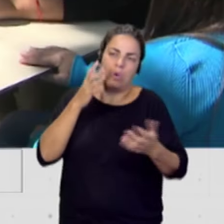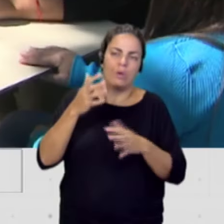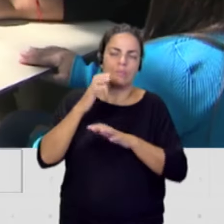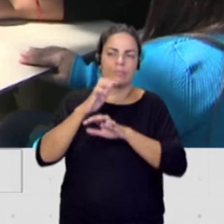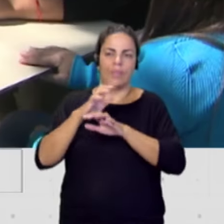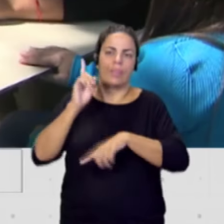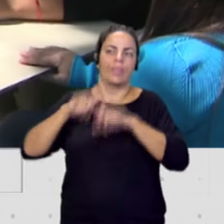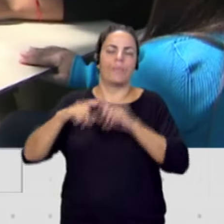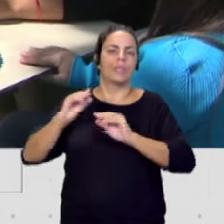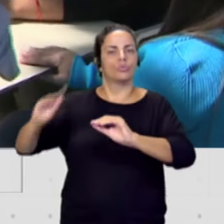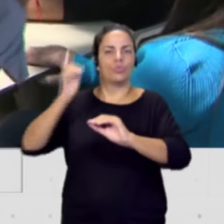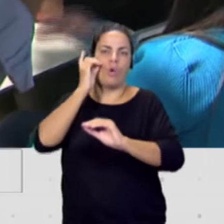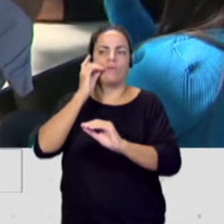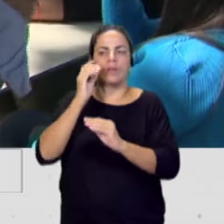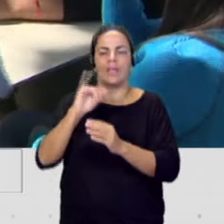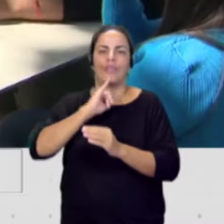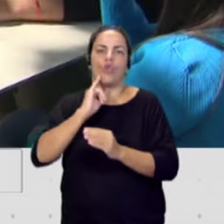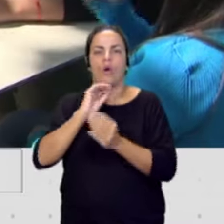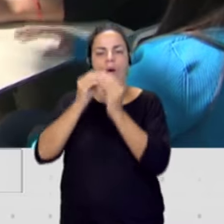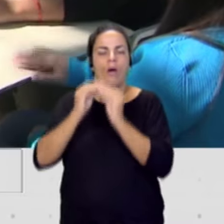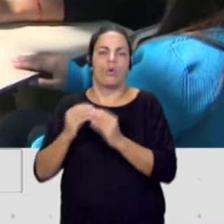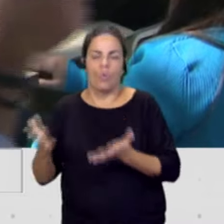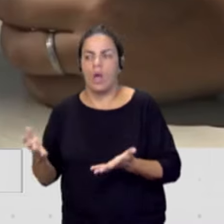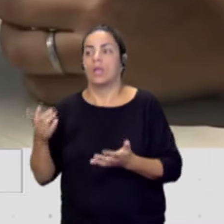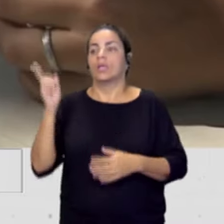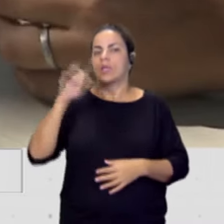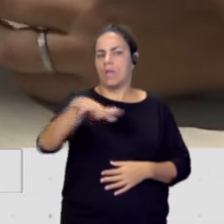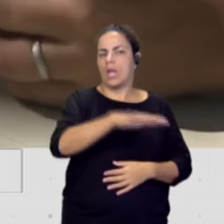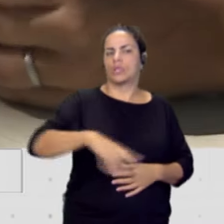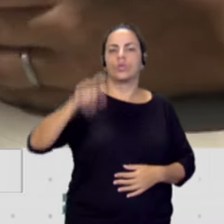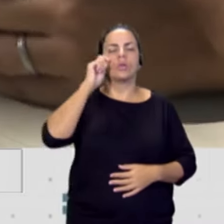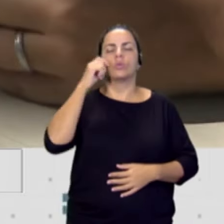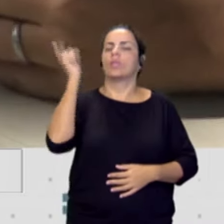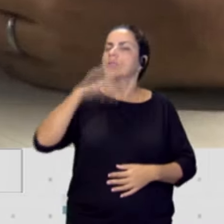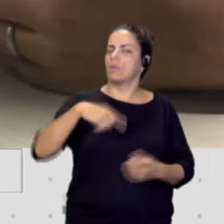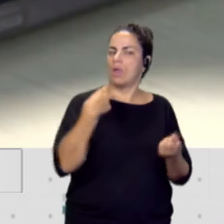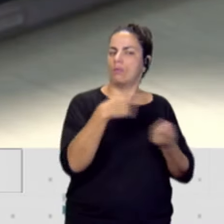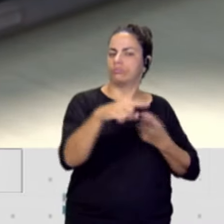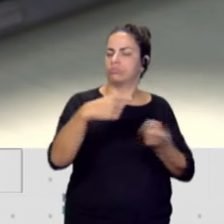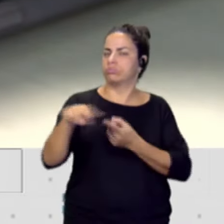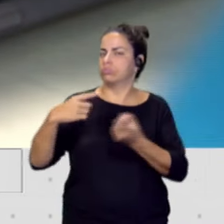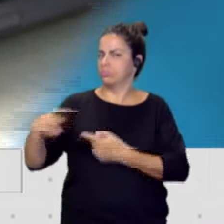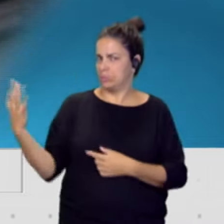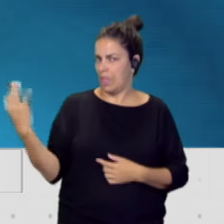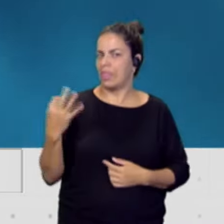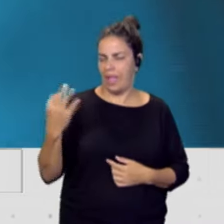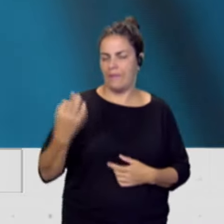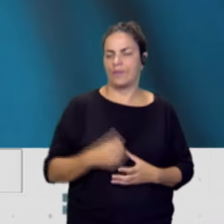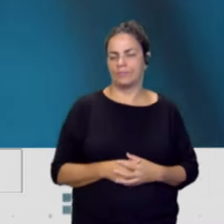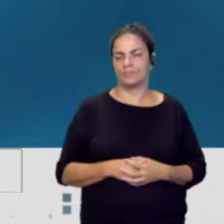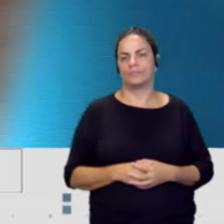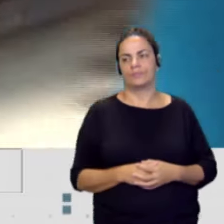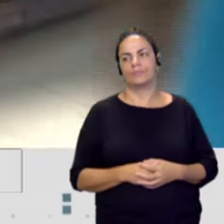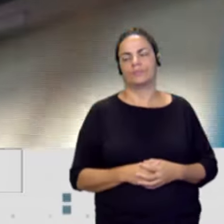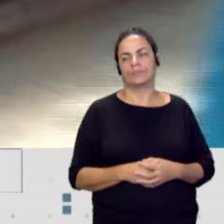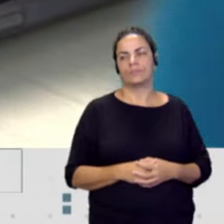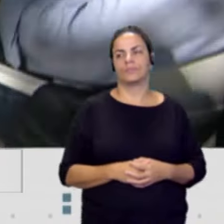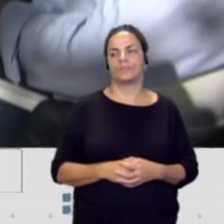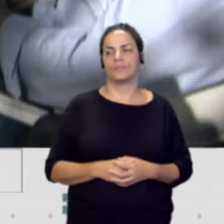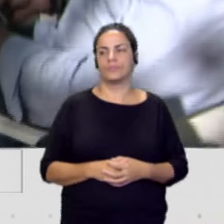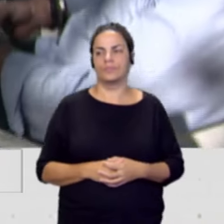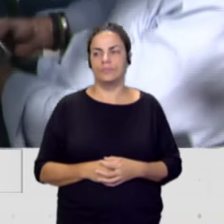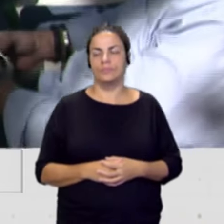móvil, y deberán recibirlo. En las zonas turísticas también tendremos esa llegada masiva de mensajería. Bueno, estamos insistiendo